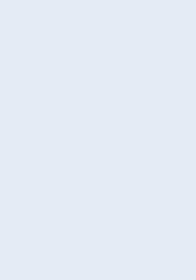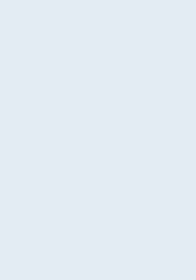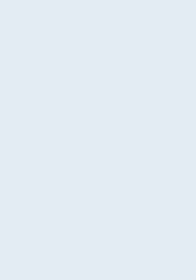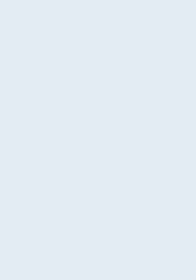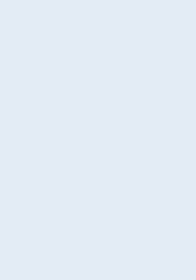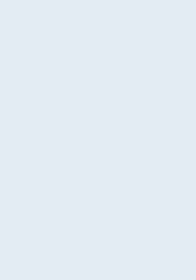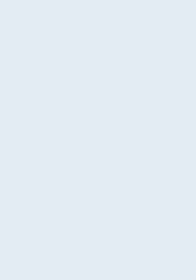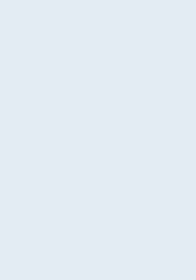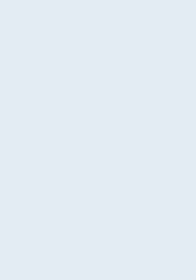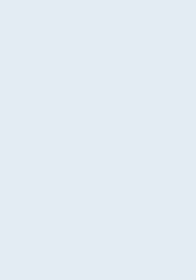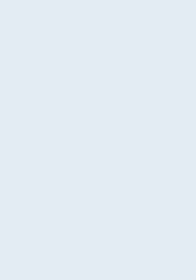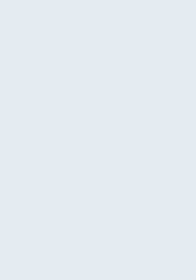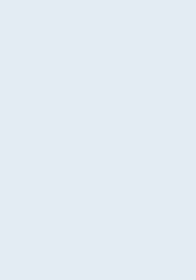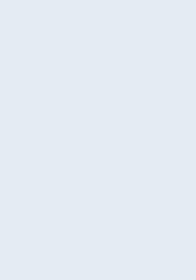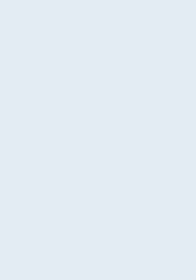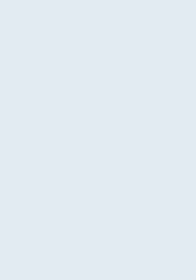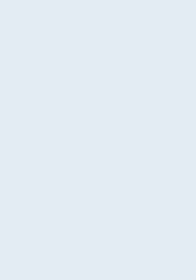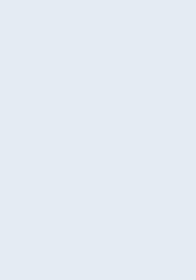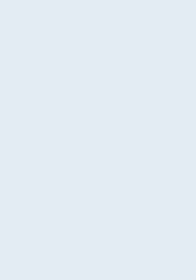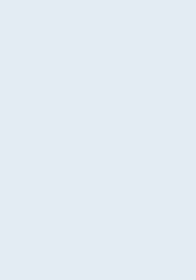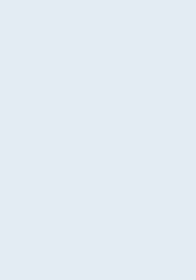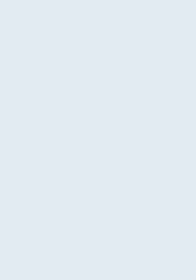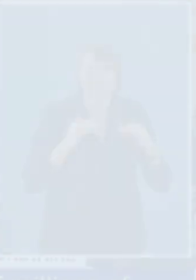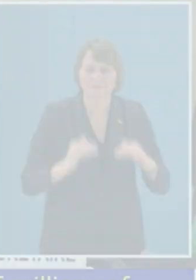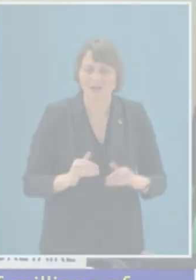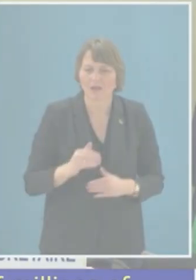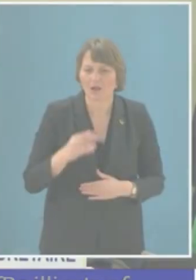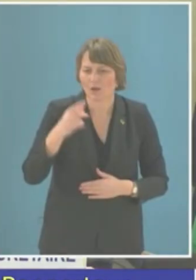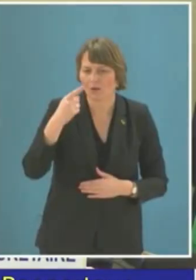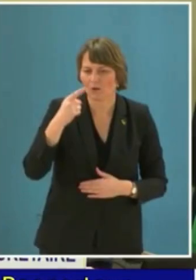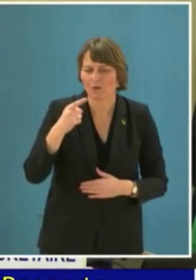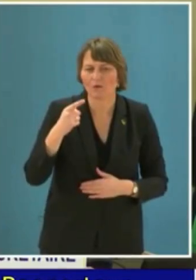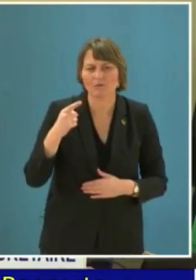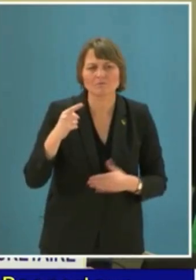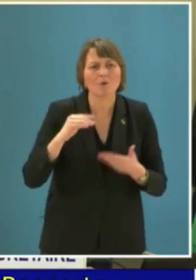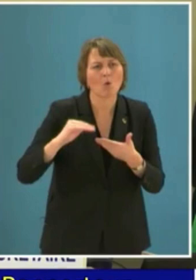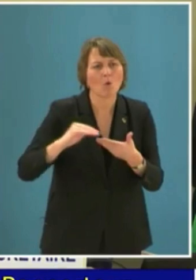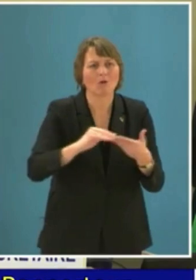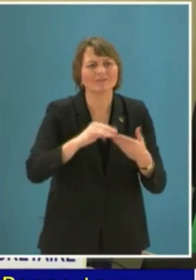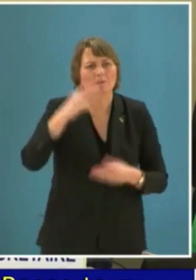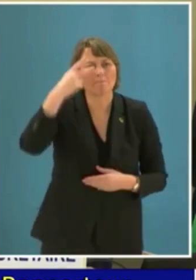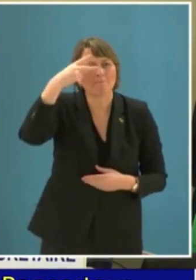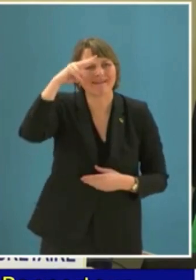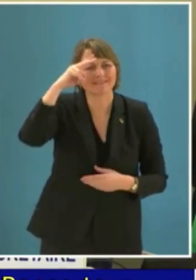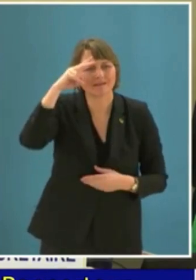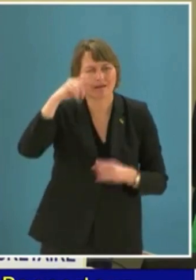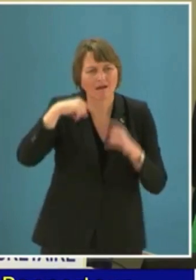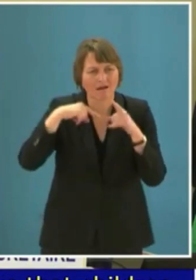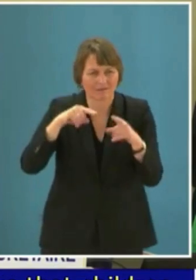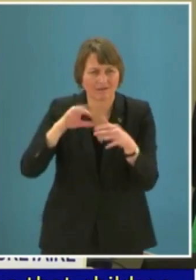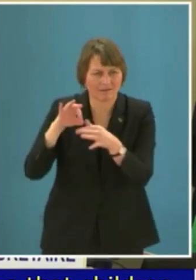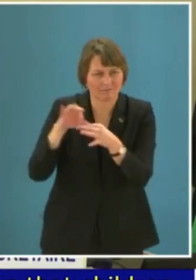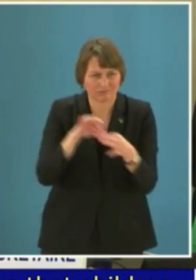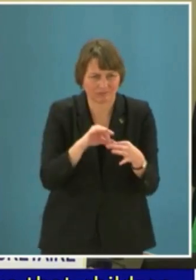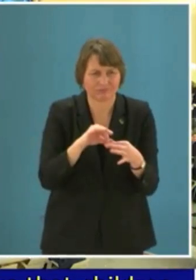I'll give the floor to Comisión Mexicana de Defensa y Promoción de los Derechos Humanos. You have the